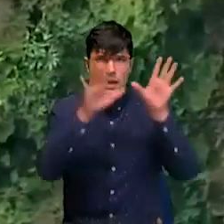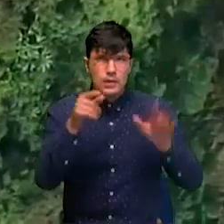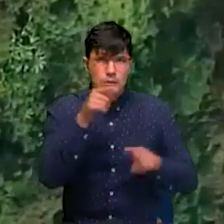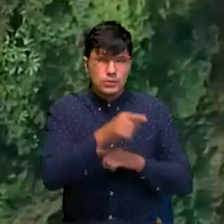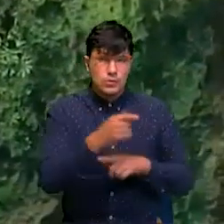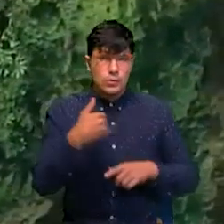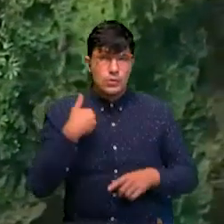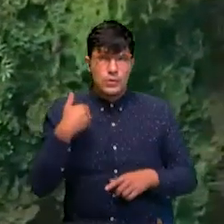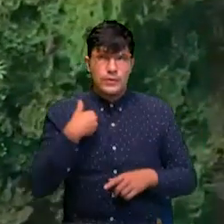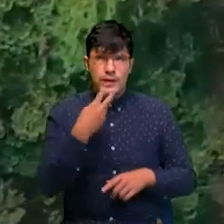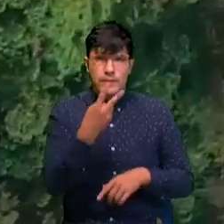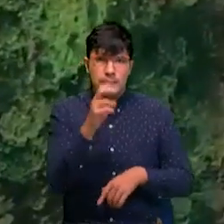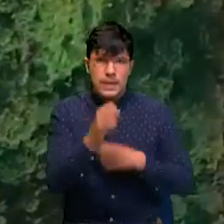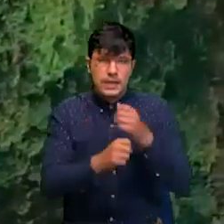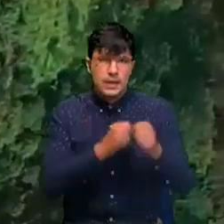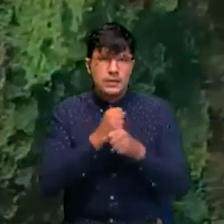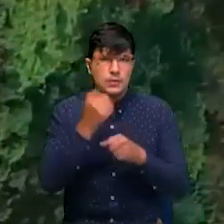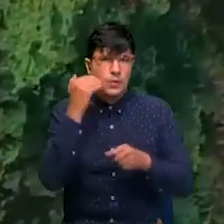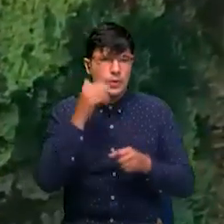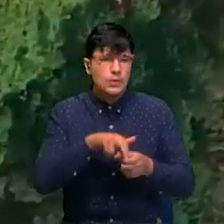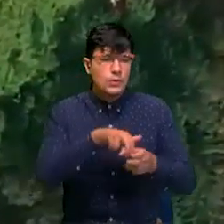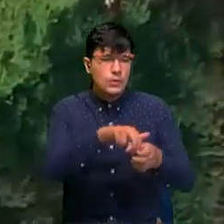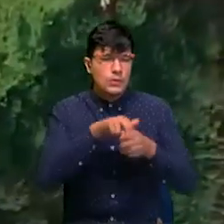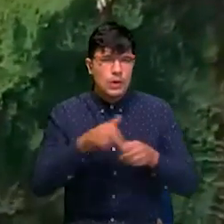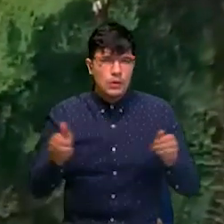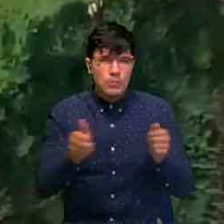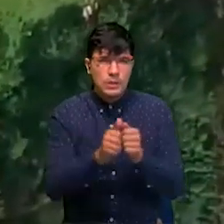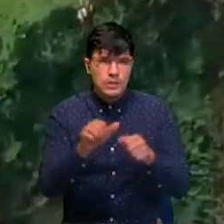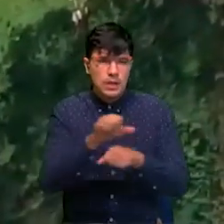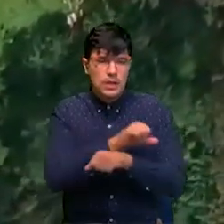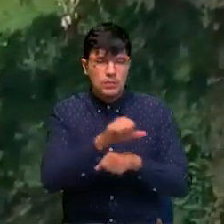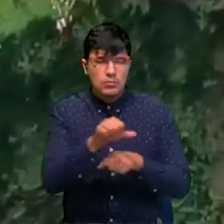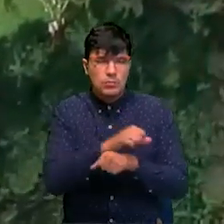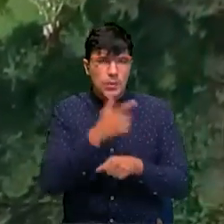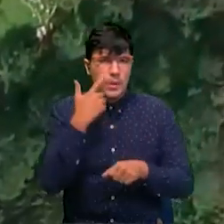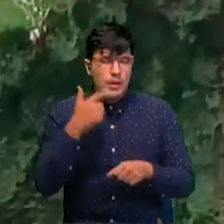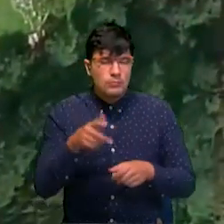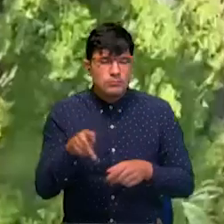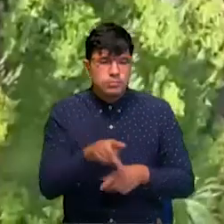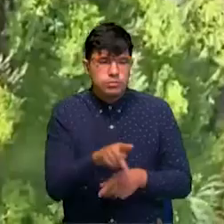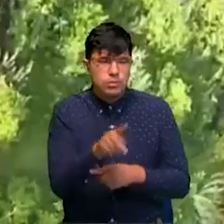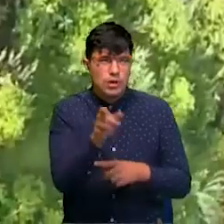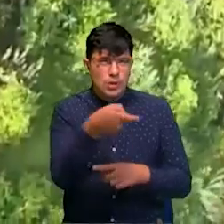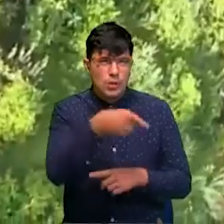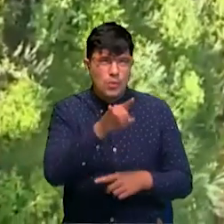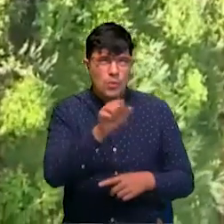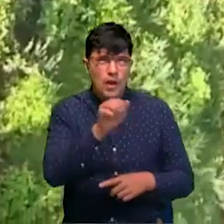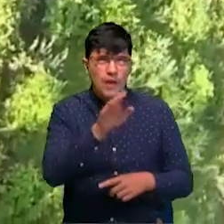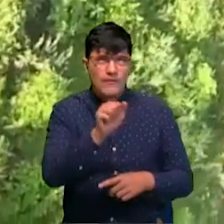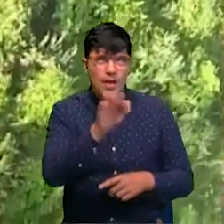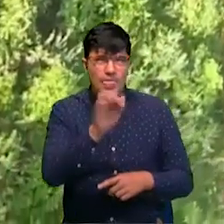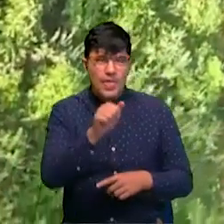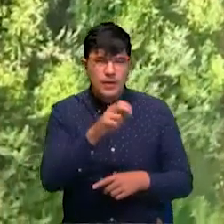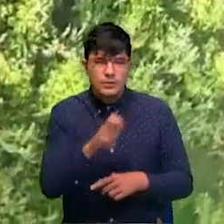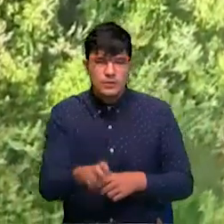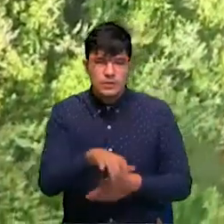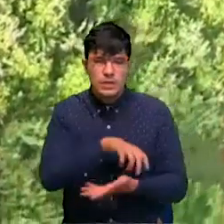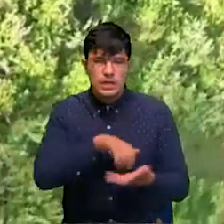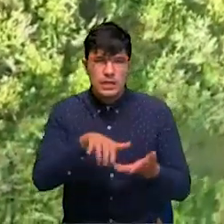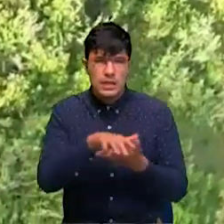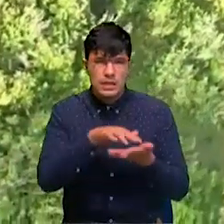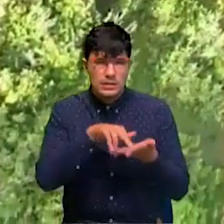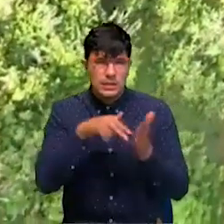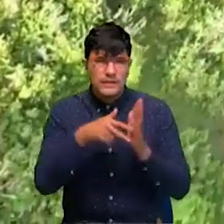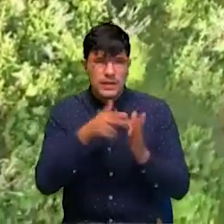joven de 20 años cuando se trasladaba con su padre en un vehículo por una vía de guavatá en el sur de santander fue un atentado